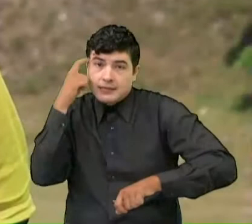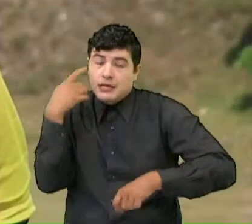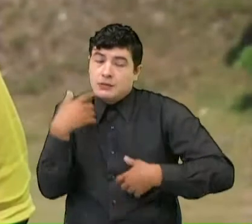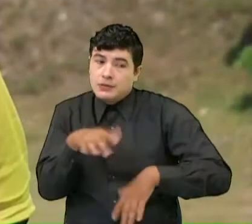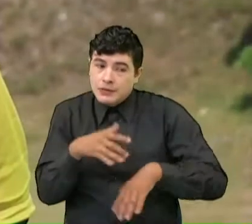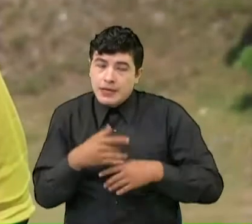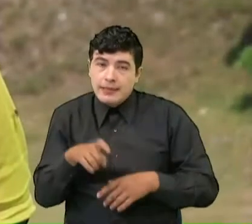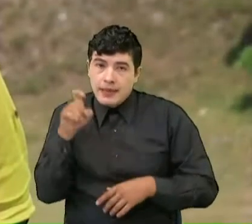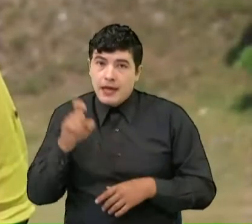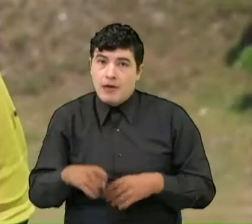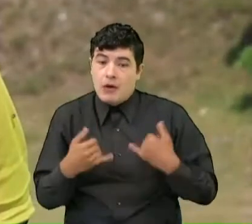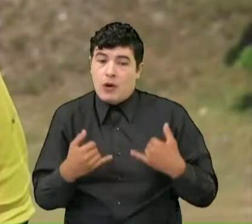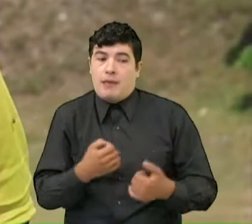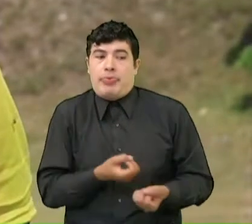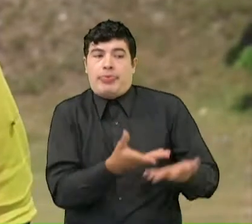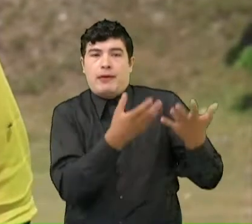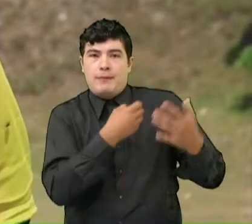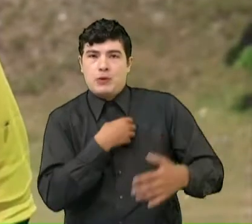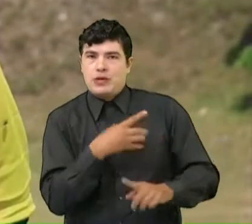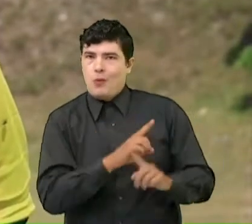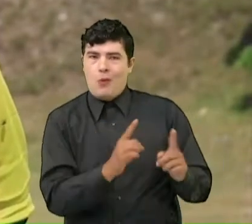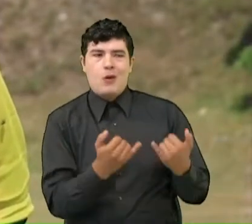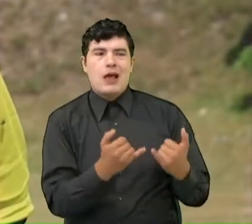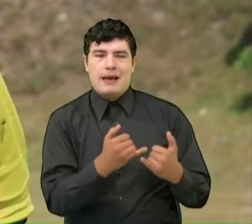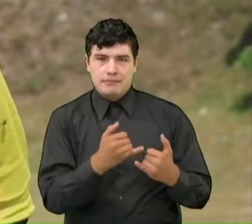equipo muy ordenado.